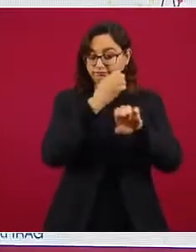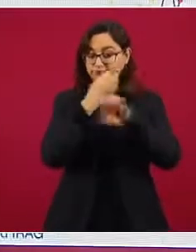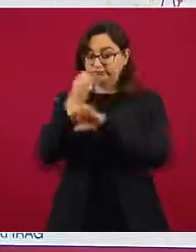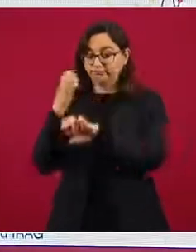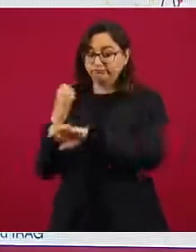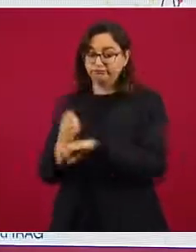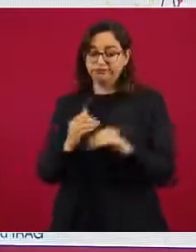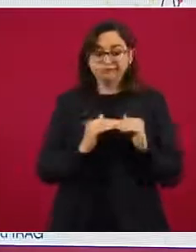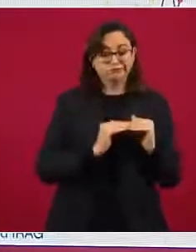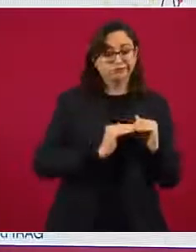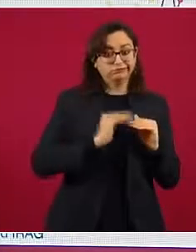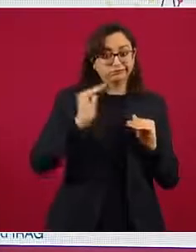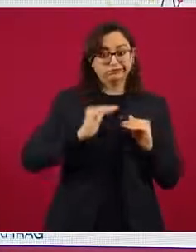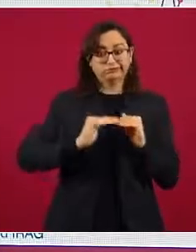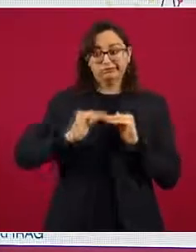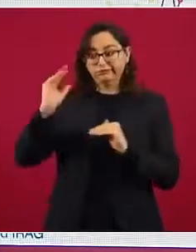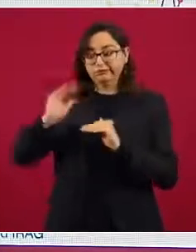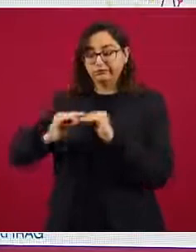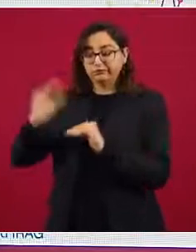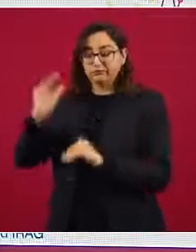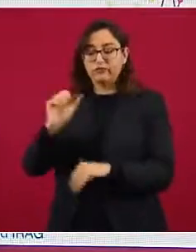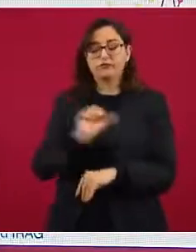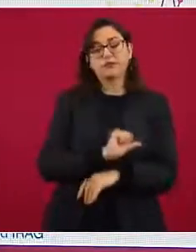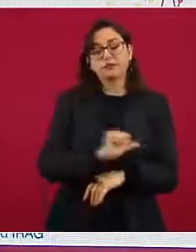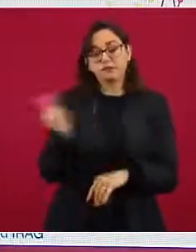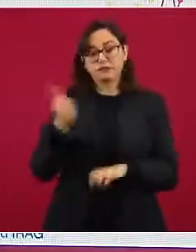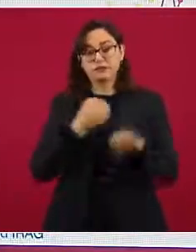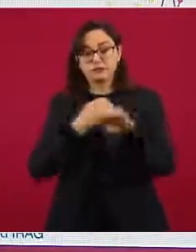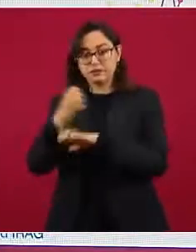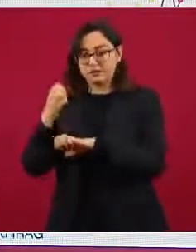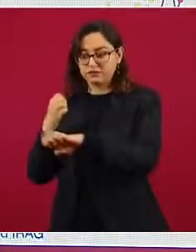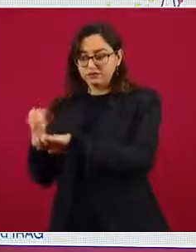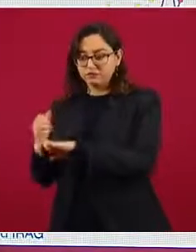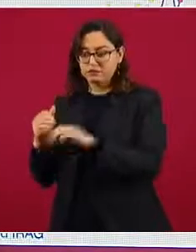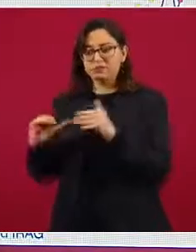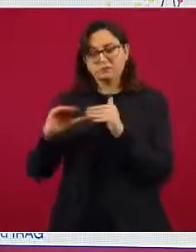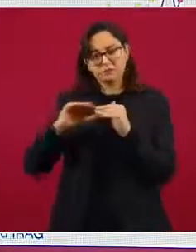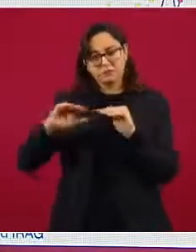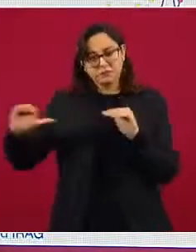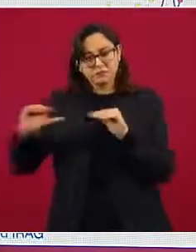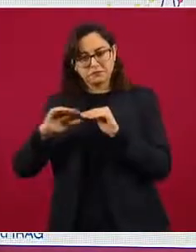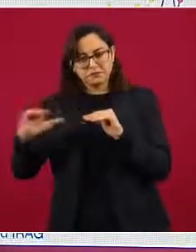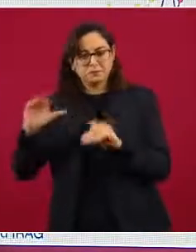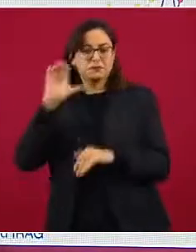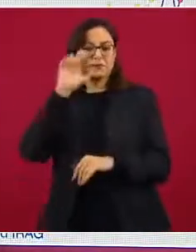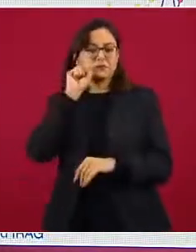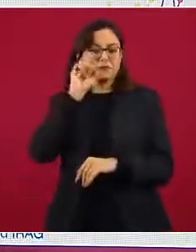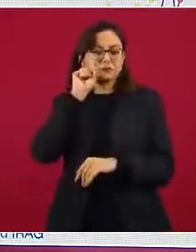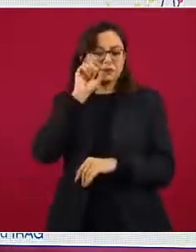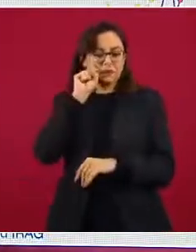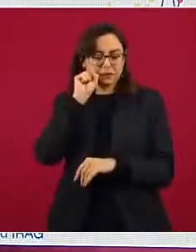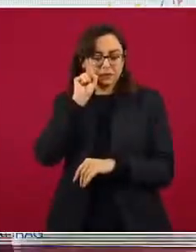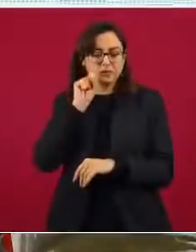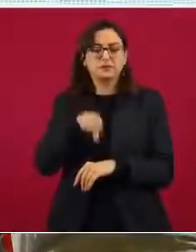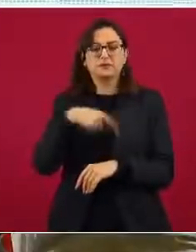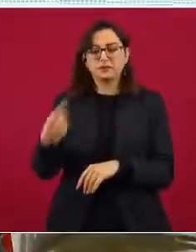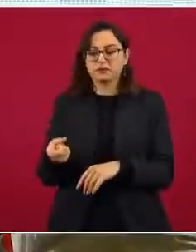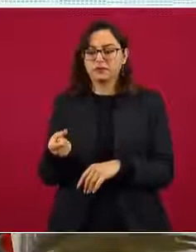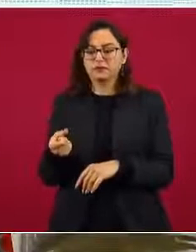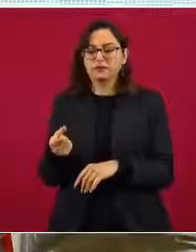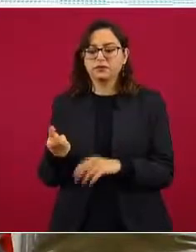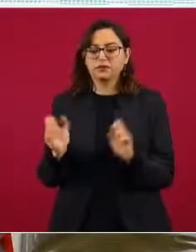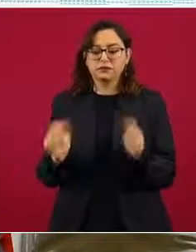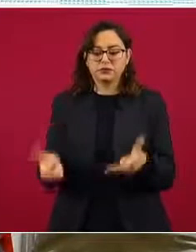de ascenso rápido, otras están en un periodo intermedio, son las que están en color naranja y se sostienen Chiapas